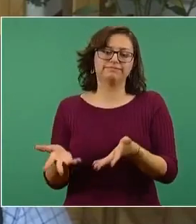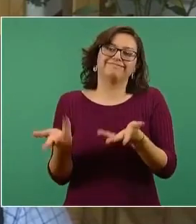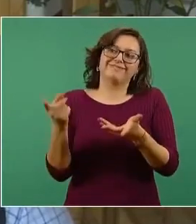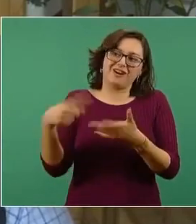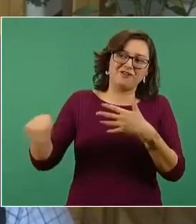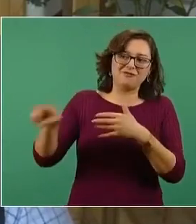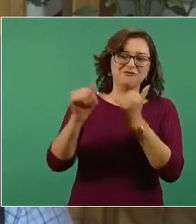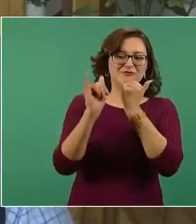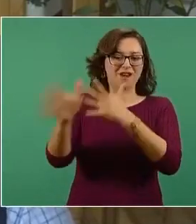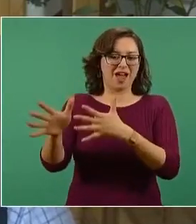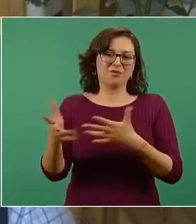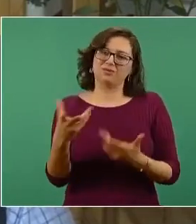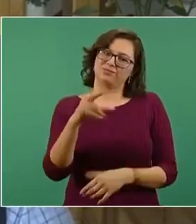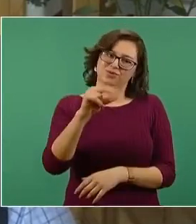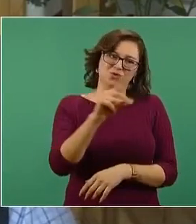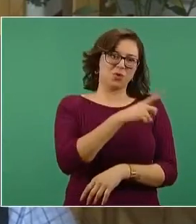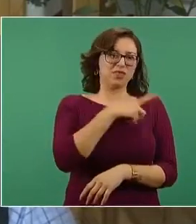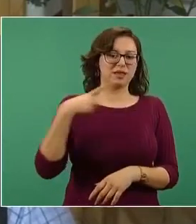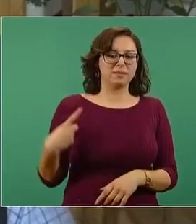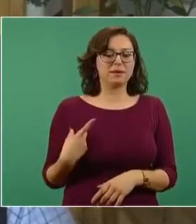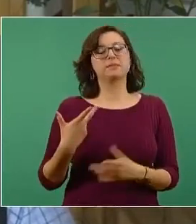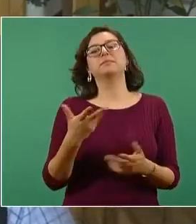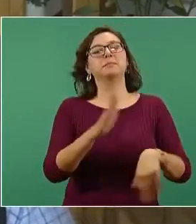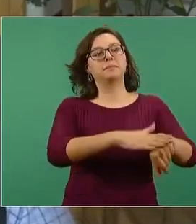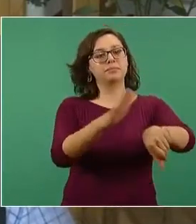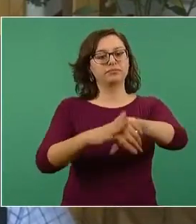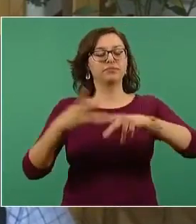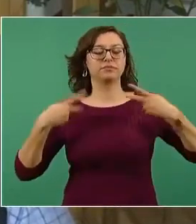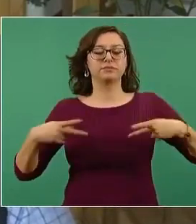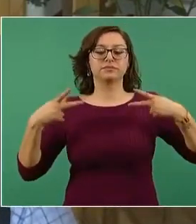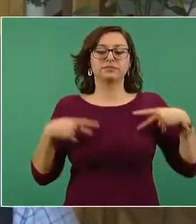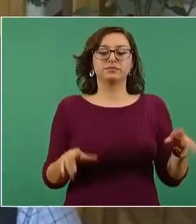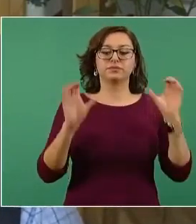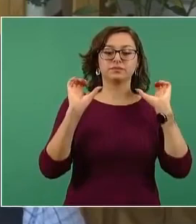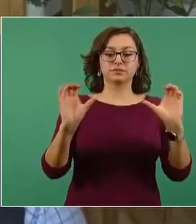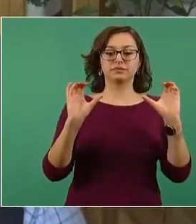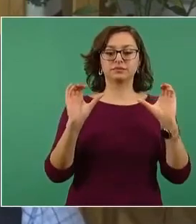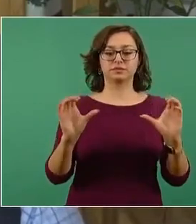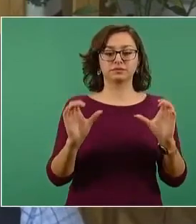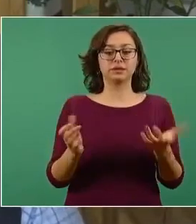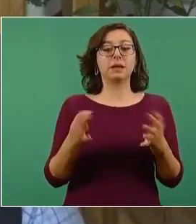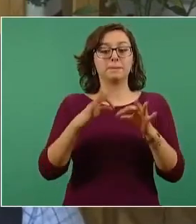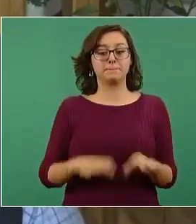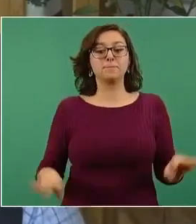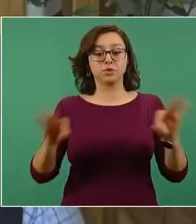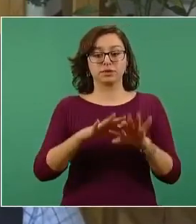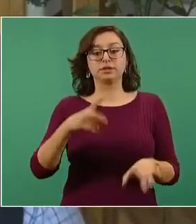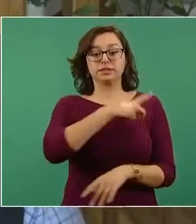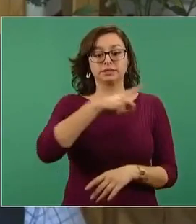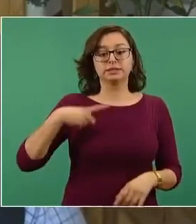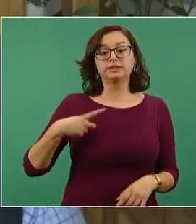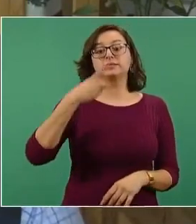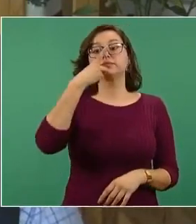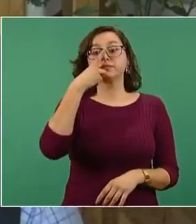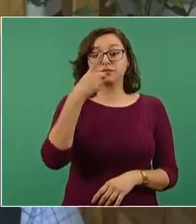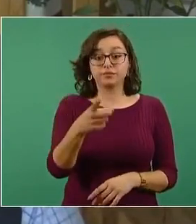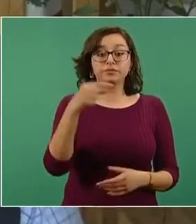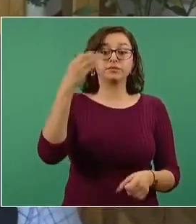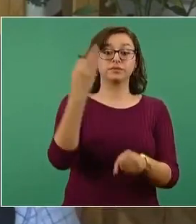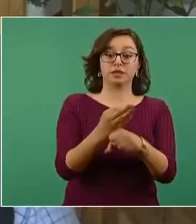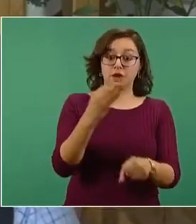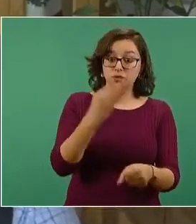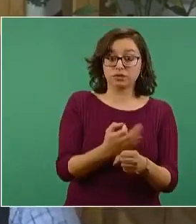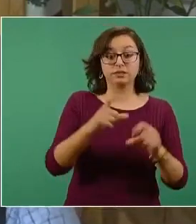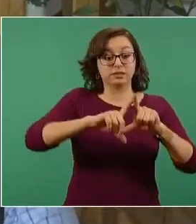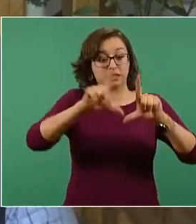este tipo de prácticas a la misma población. Es importante empezar mencionando y recalcando que la única